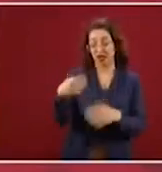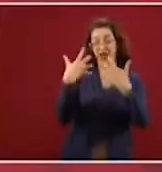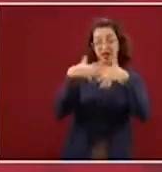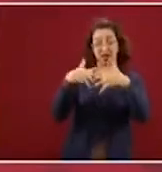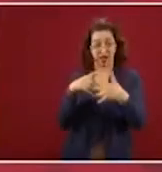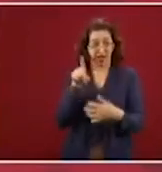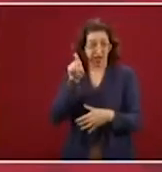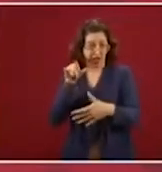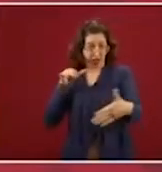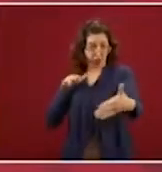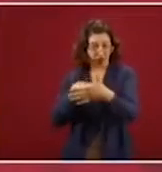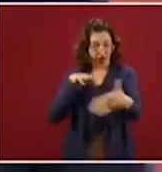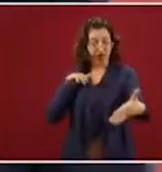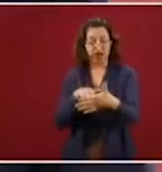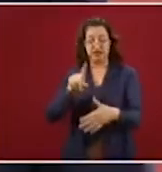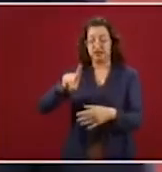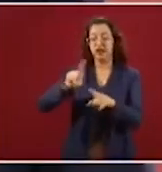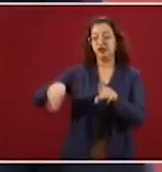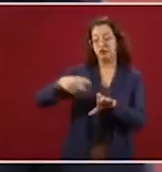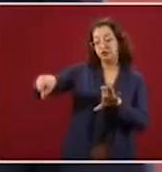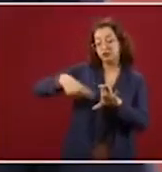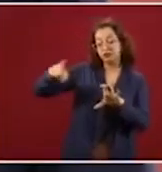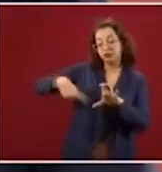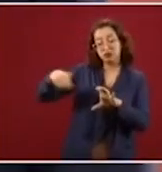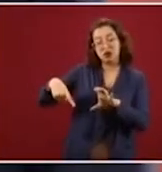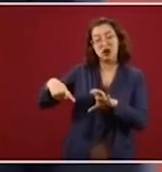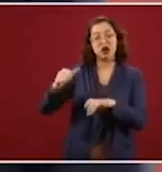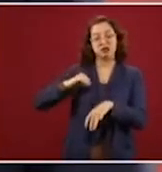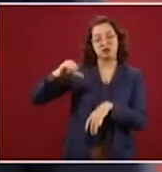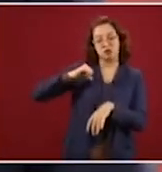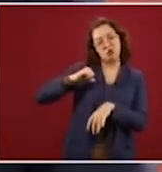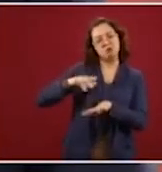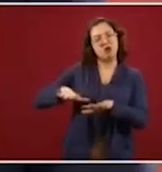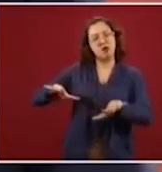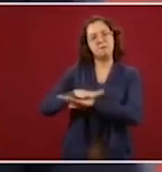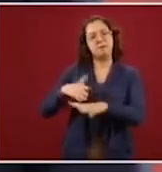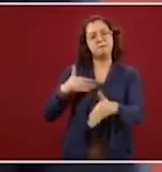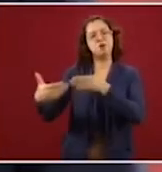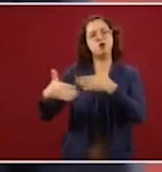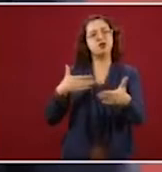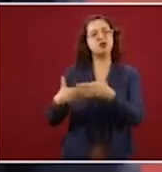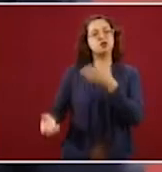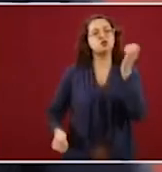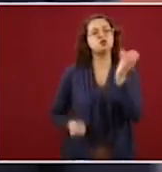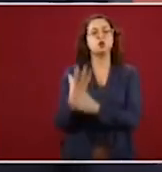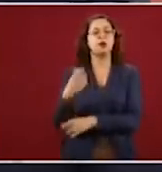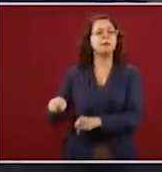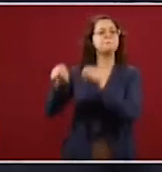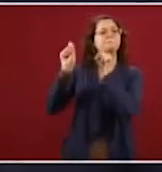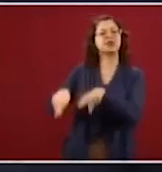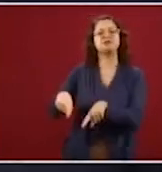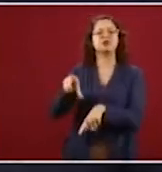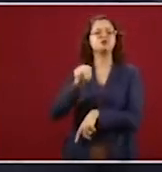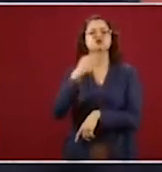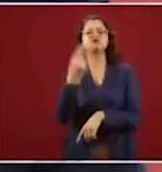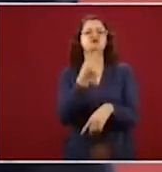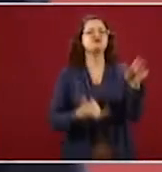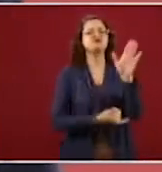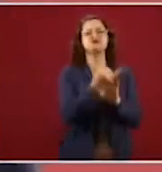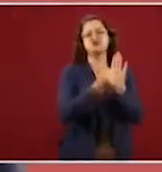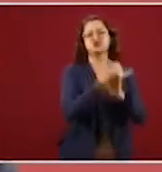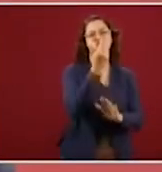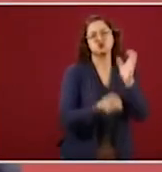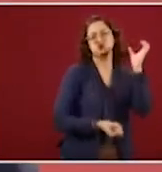generar la misma energía o, mejor dicho, más energía, aumentar la capacidad de producción